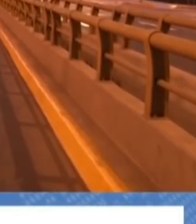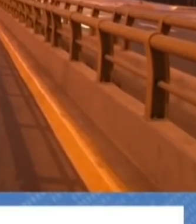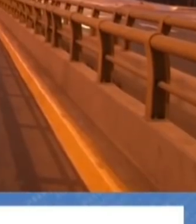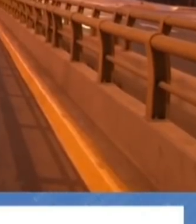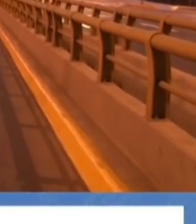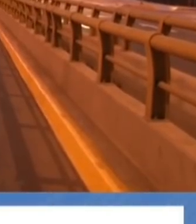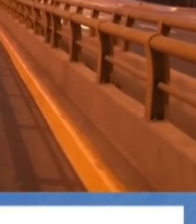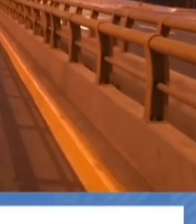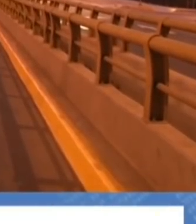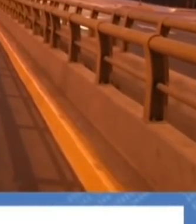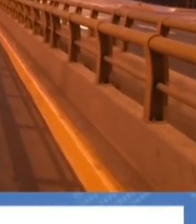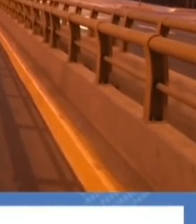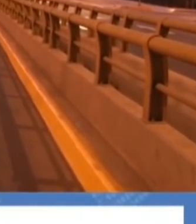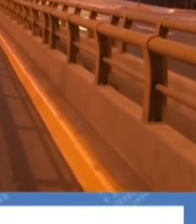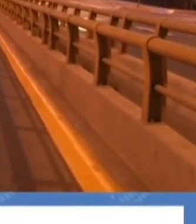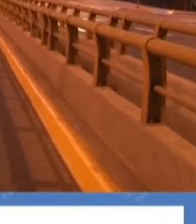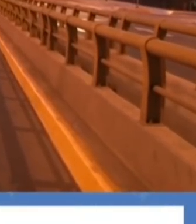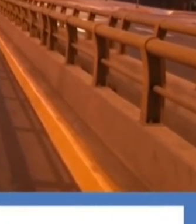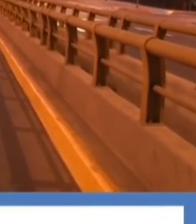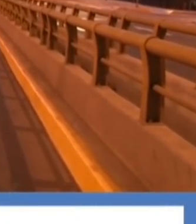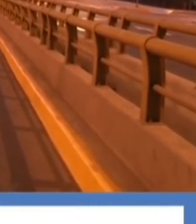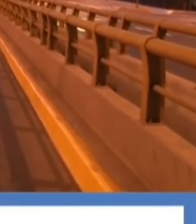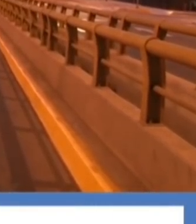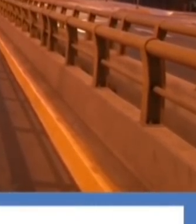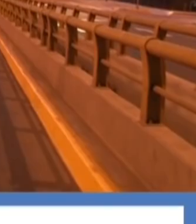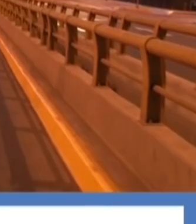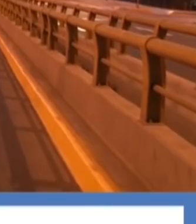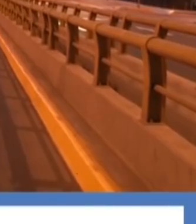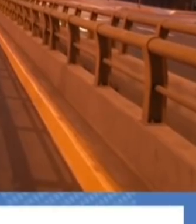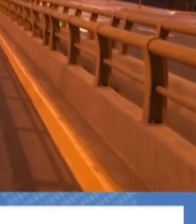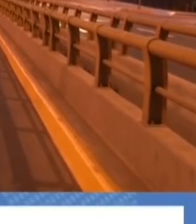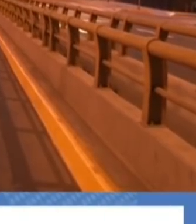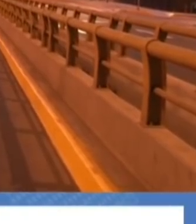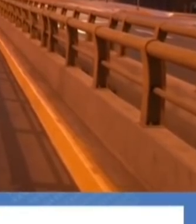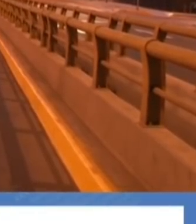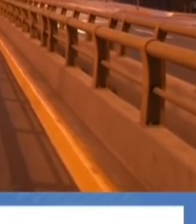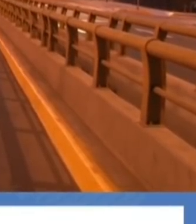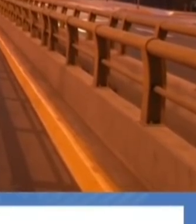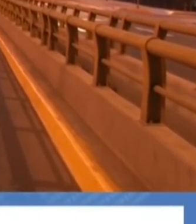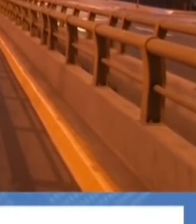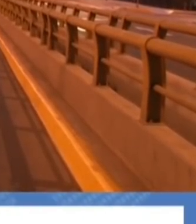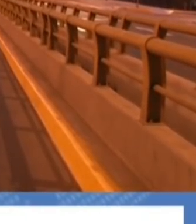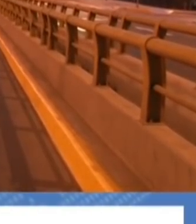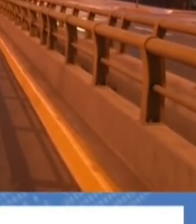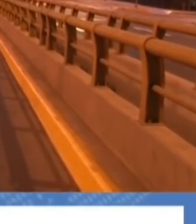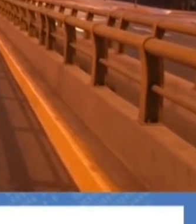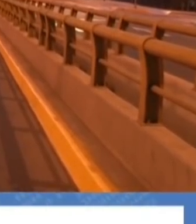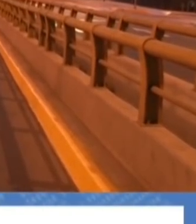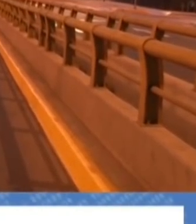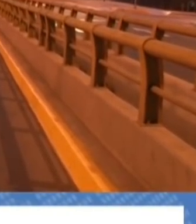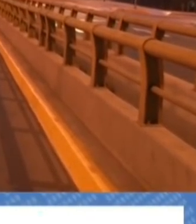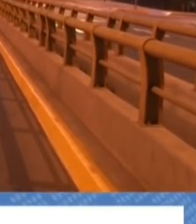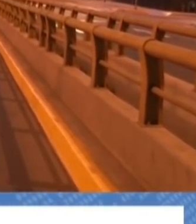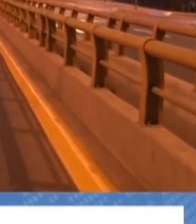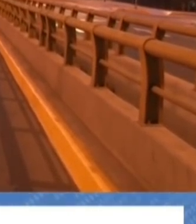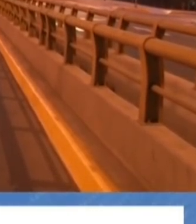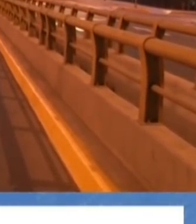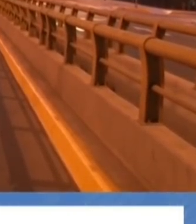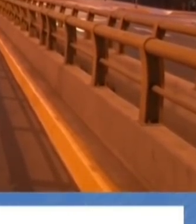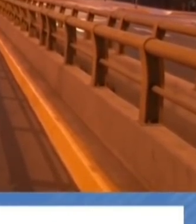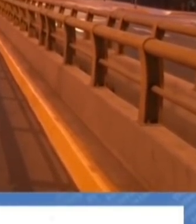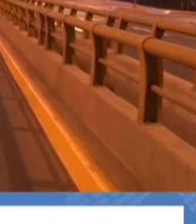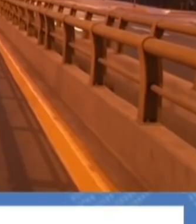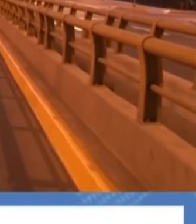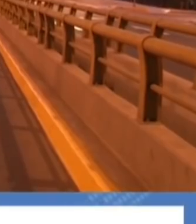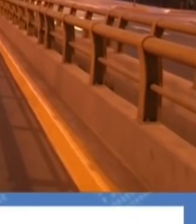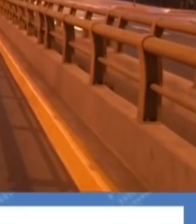Asumo que se llegó a ese extremo también porque lamentablemente se le sacó la vuelta a las disposiciones, ¿no? Se permitió una especie